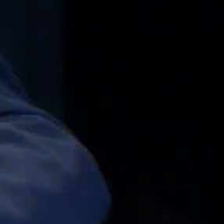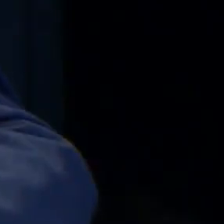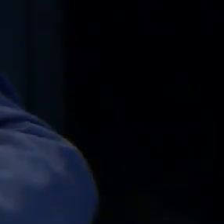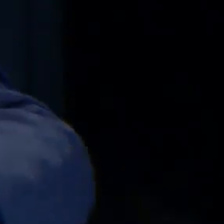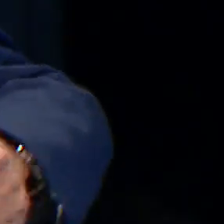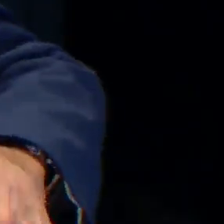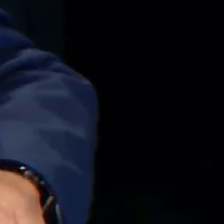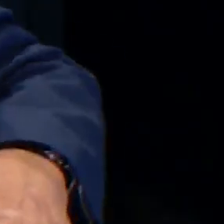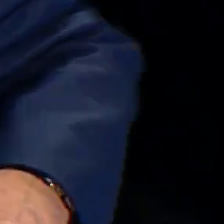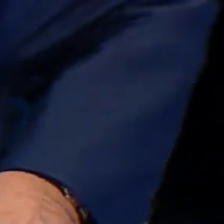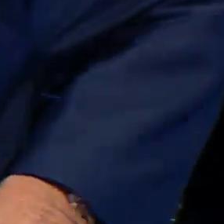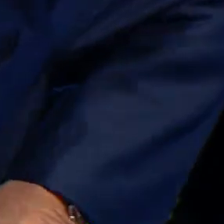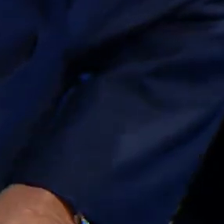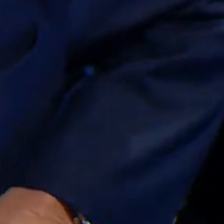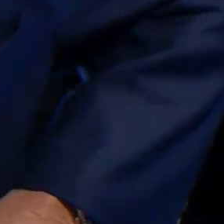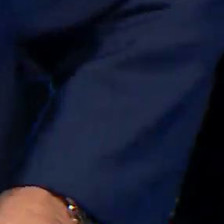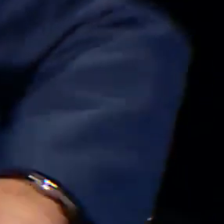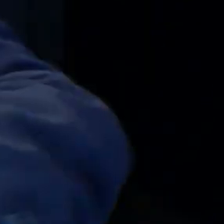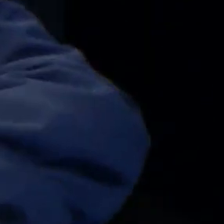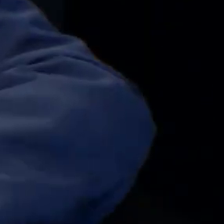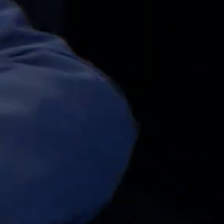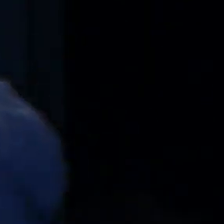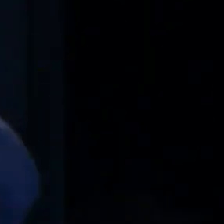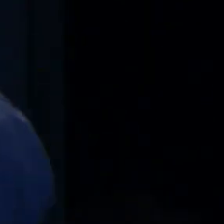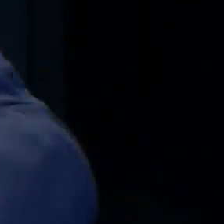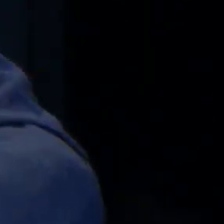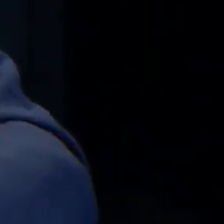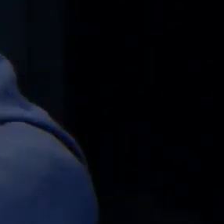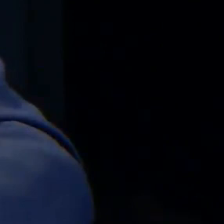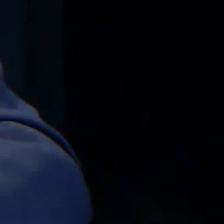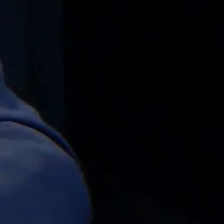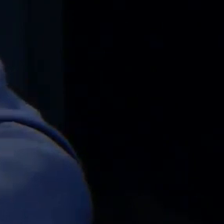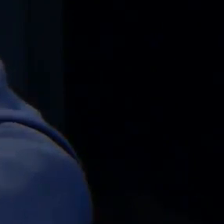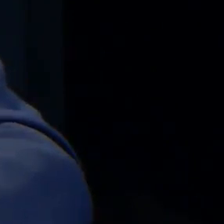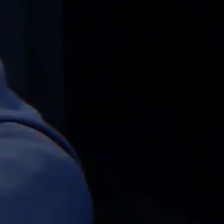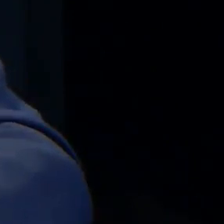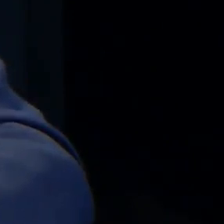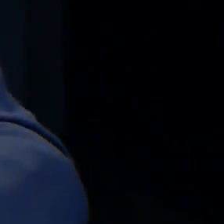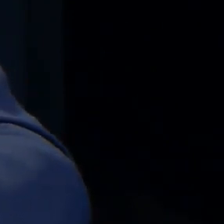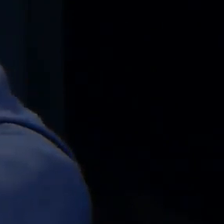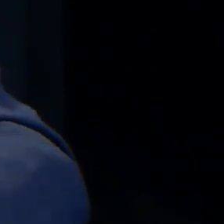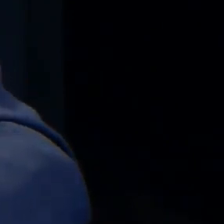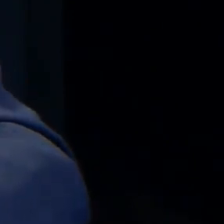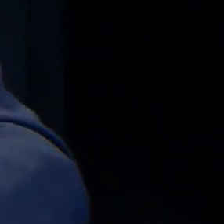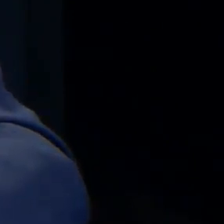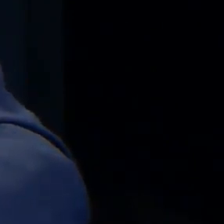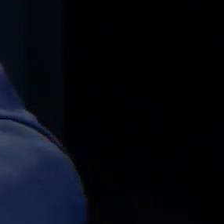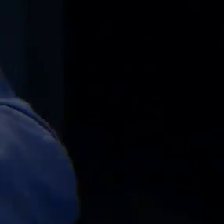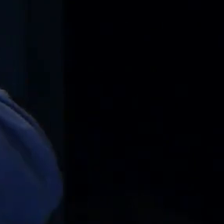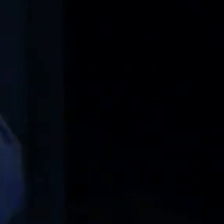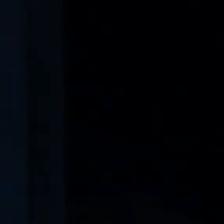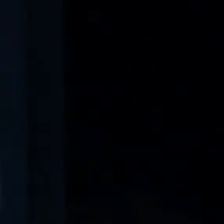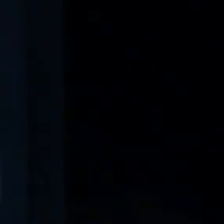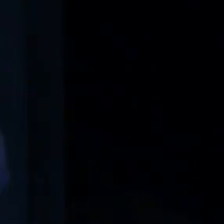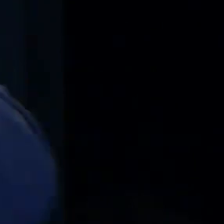Buenas noches Bienvenidos a una nueva propuesta de ideas cruzadas eh hoy vamos a hablar un tema que